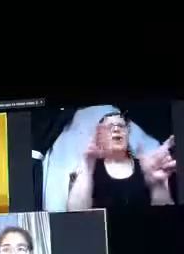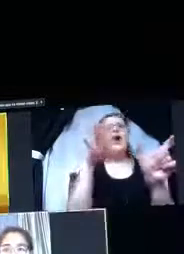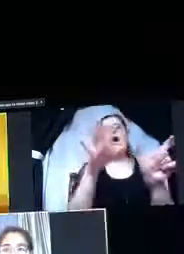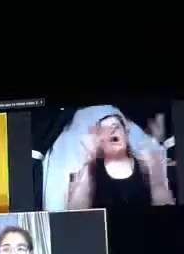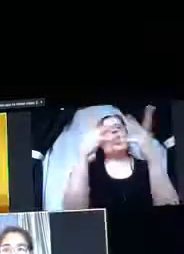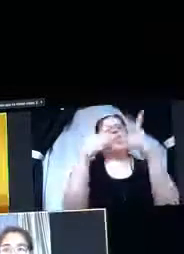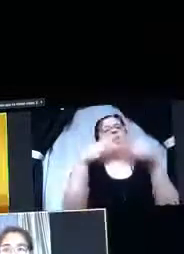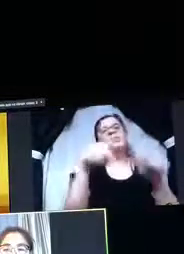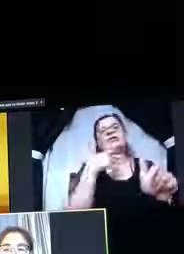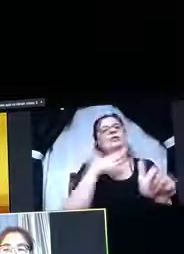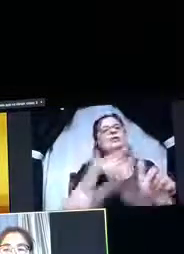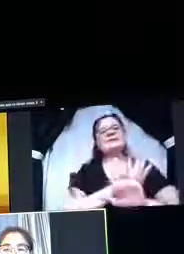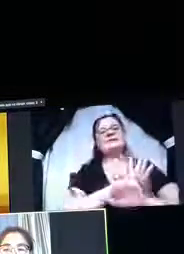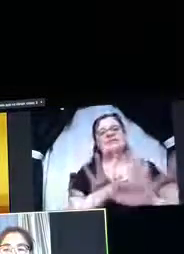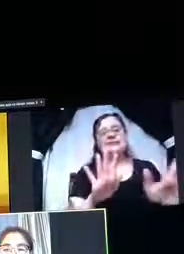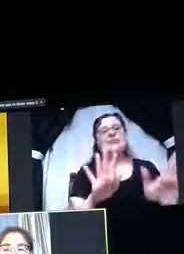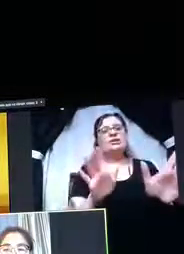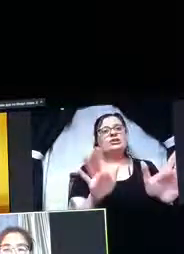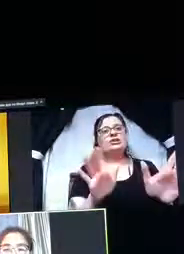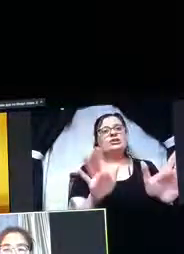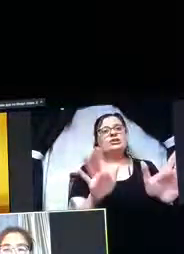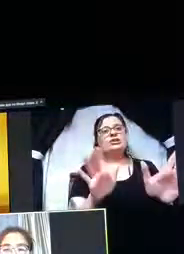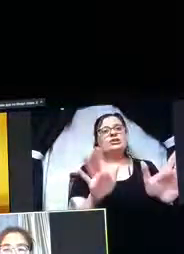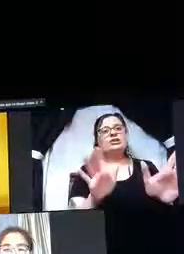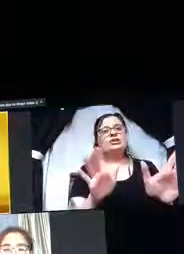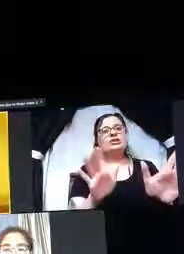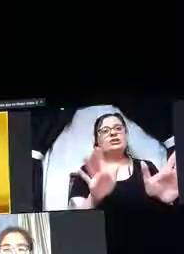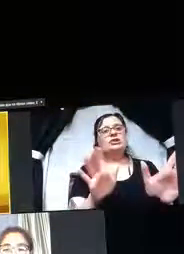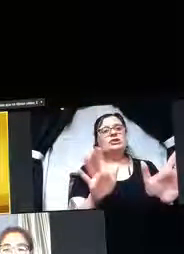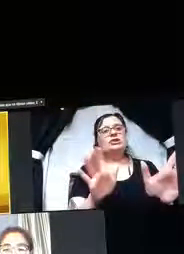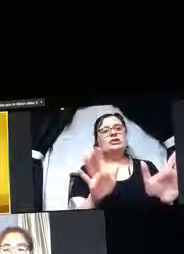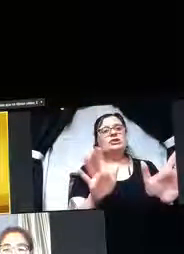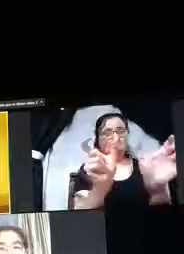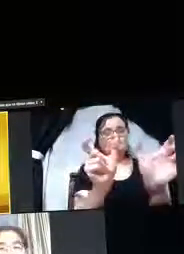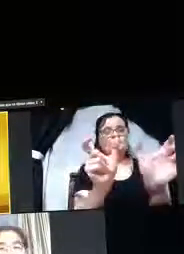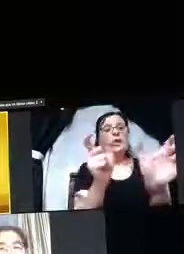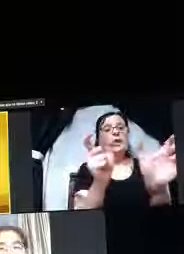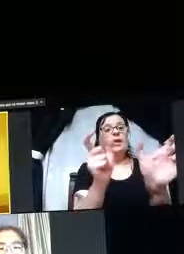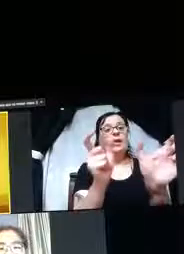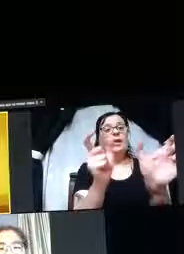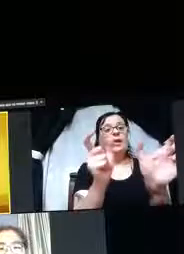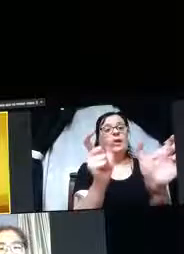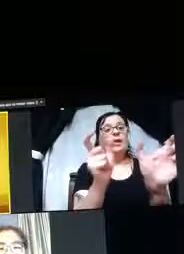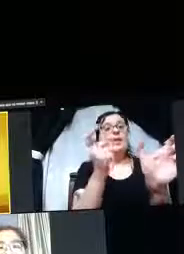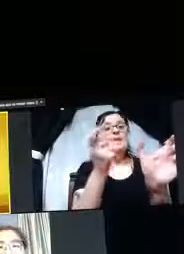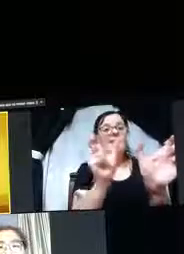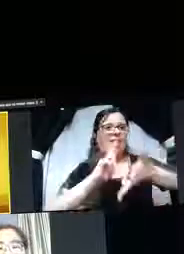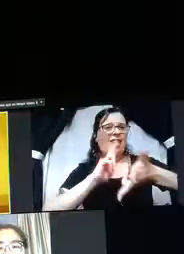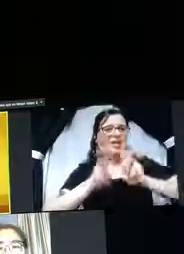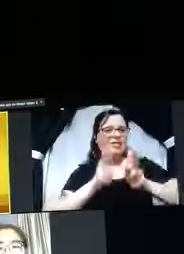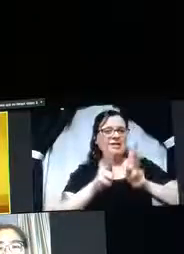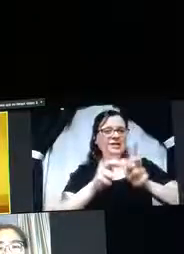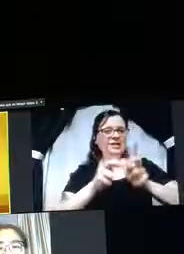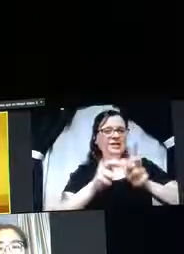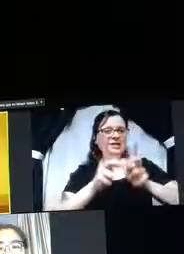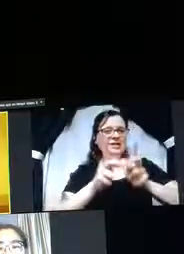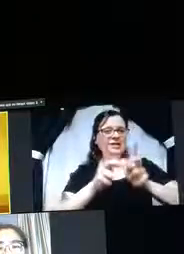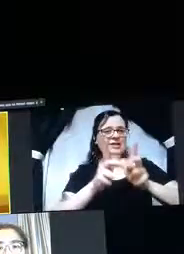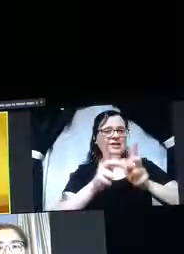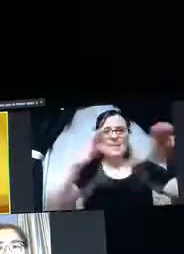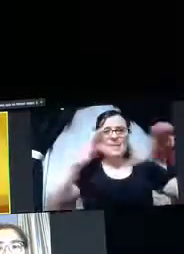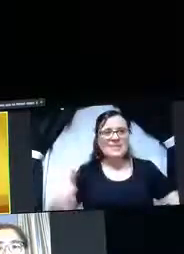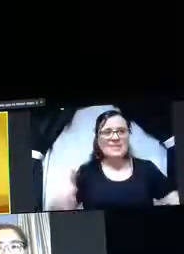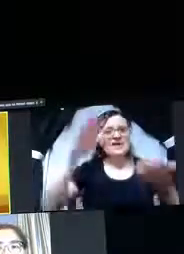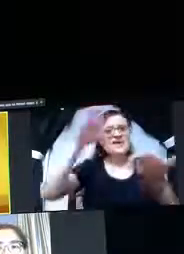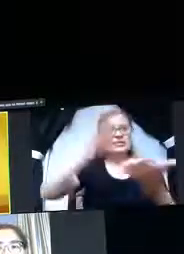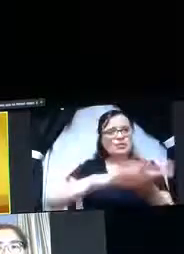además son difícilmente perceptibles, ¿sí? Por eso, en todo lo que es la gramática generativa,